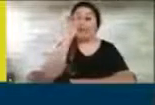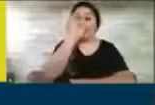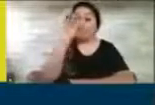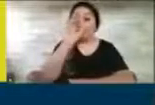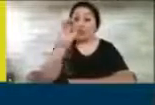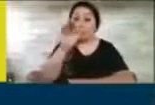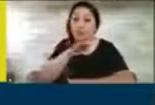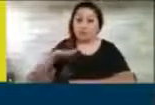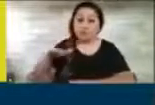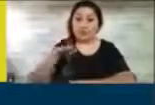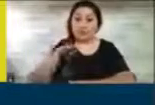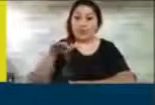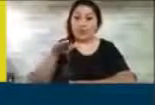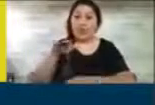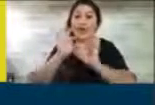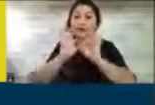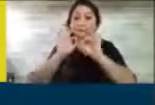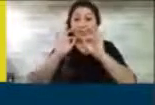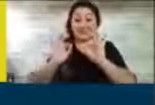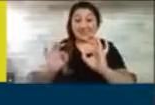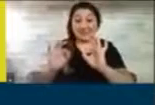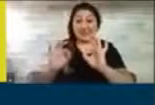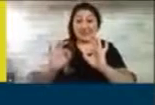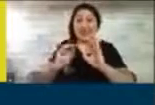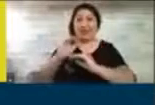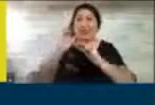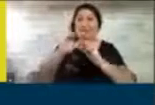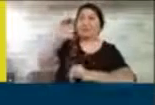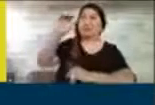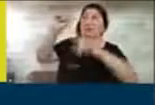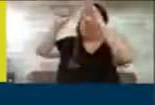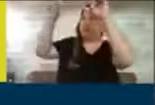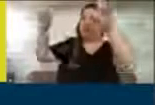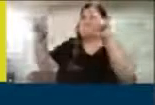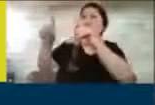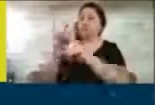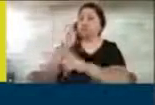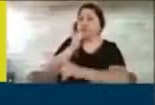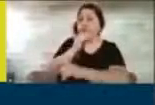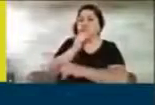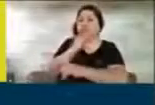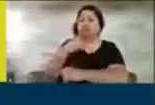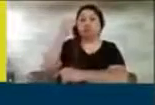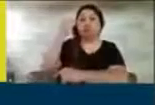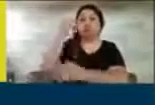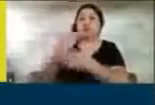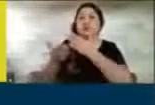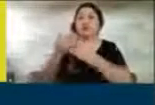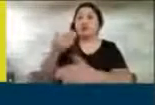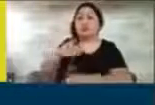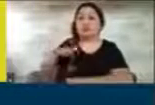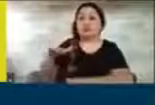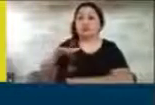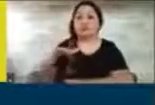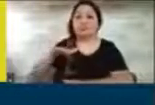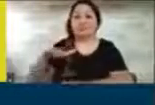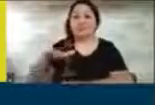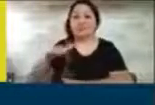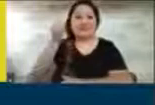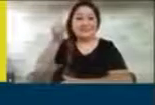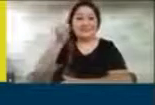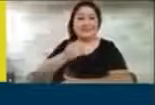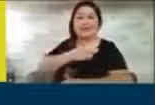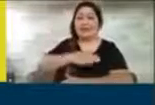y muchas veces ni siquiera sale dónde está no sabemos dónde está ubicado por lo que siempre queremos estacionar y encontrar algo adecuado